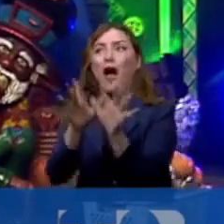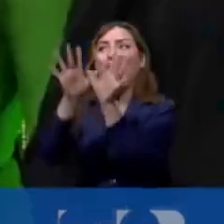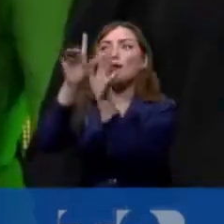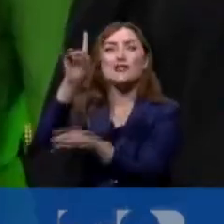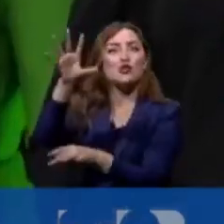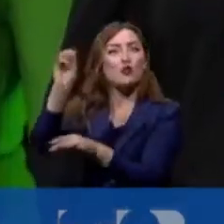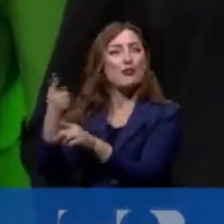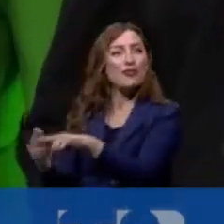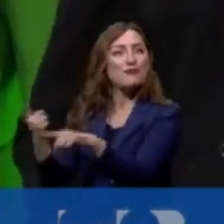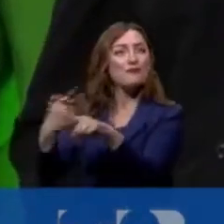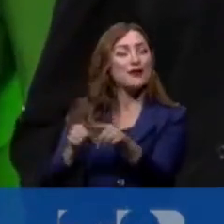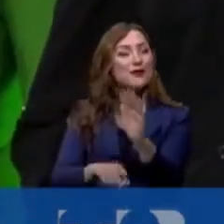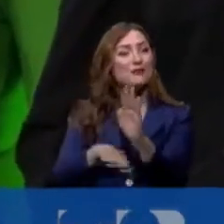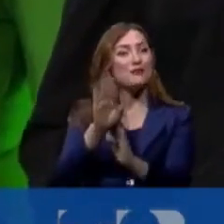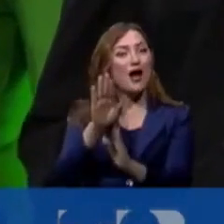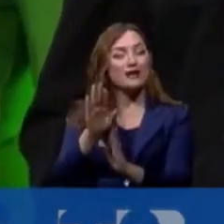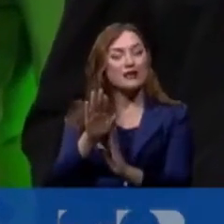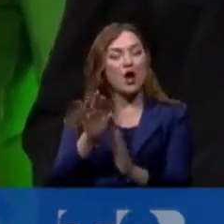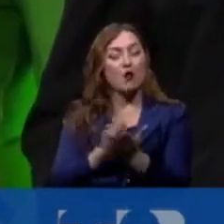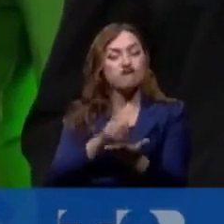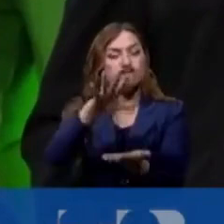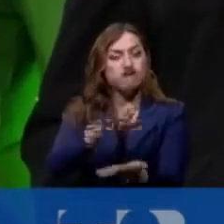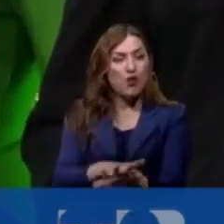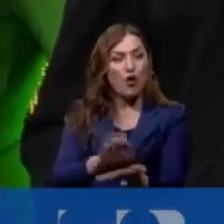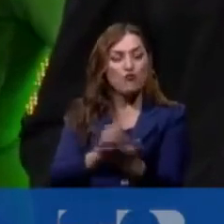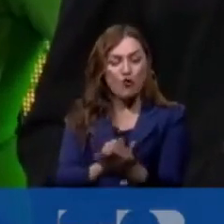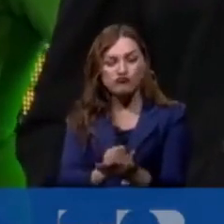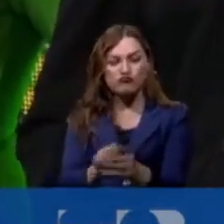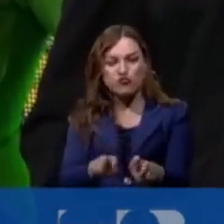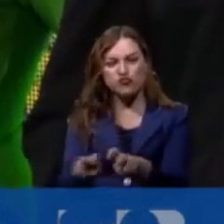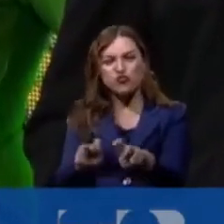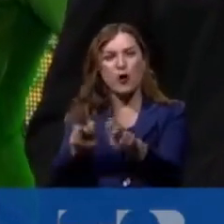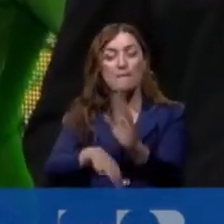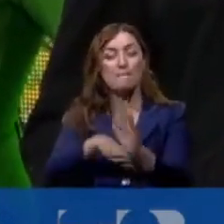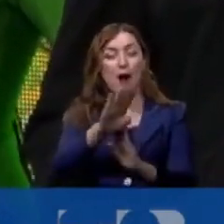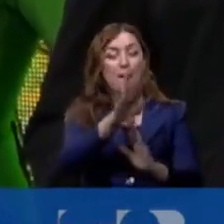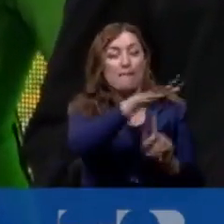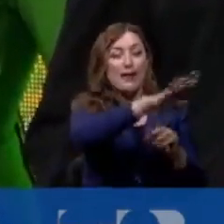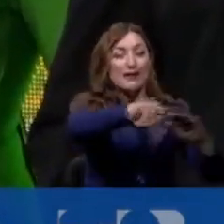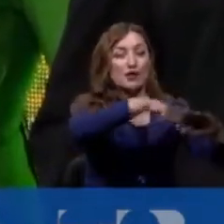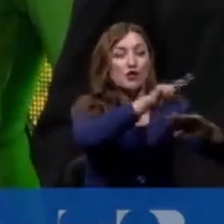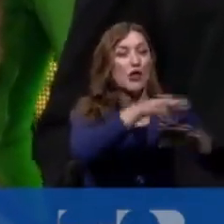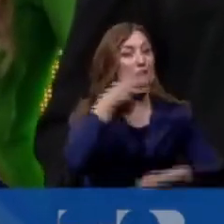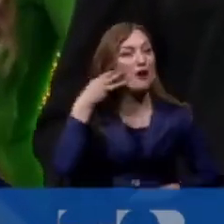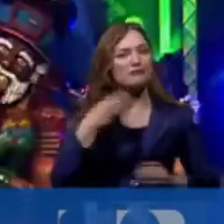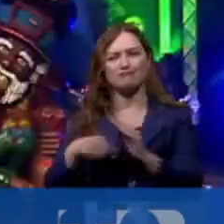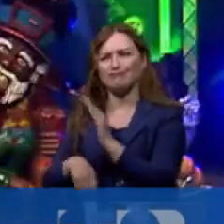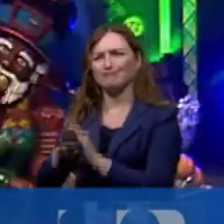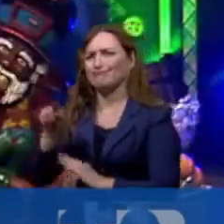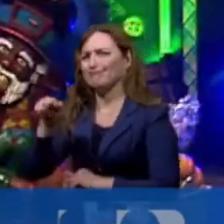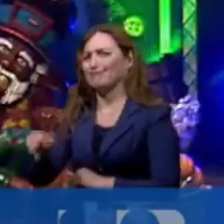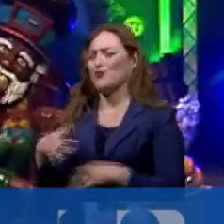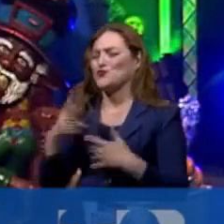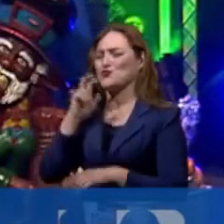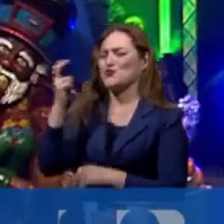tenemos más cantidad de anfibios y reptiles que el Parque Nacional Yesuní. Es una bomba en biodiversidad. Usted lo ha dicho y es una bomba para